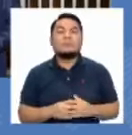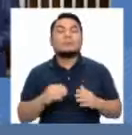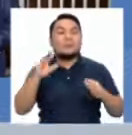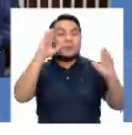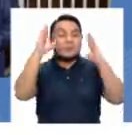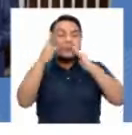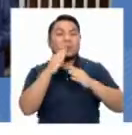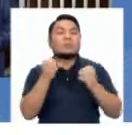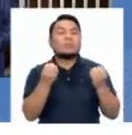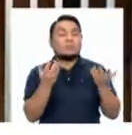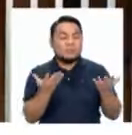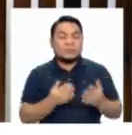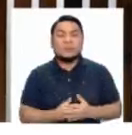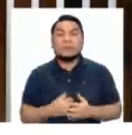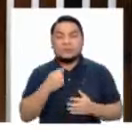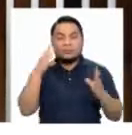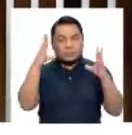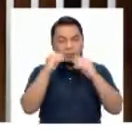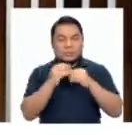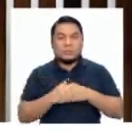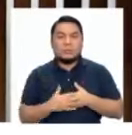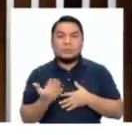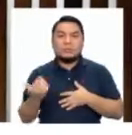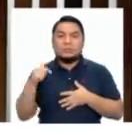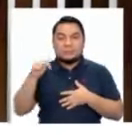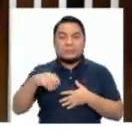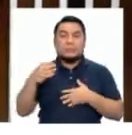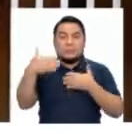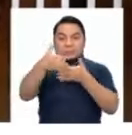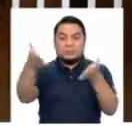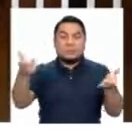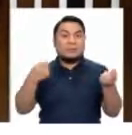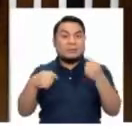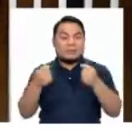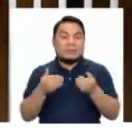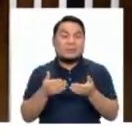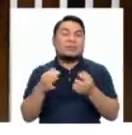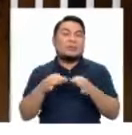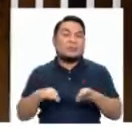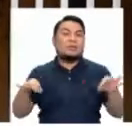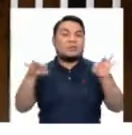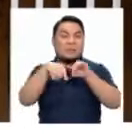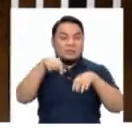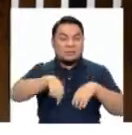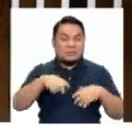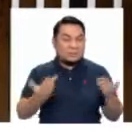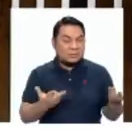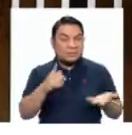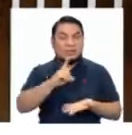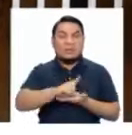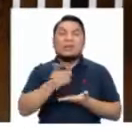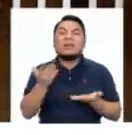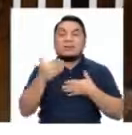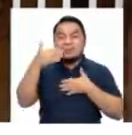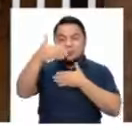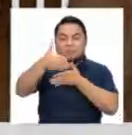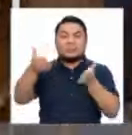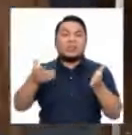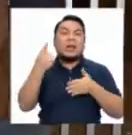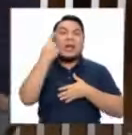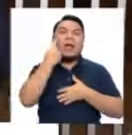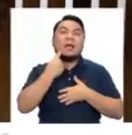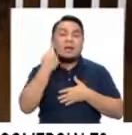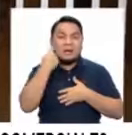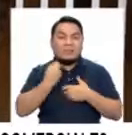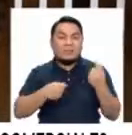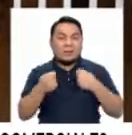Enrique Perla, ¿cómo están? Tengan ustedes muy buenas noches. Uno de los conglomerados más importantes en la ciudad capital es el emporio comercial de Gamarra, que